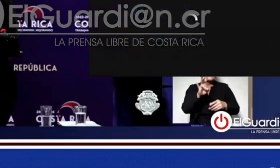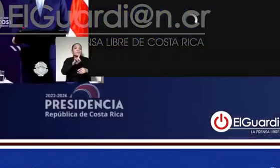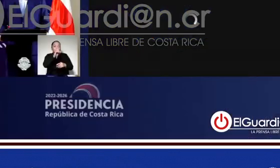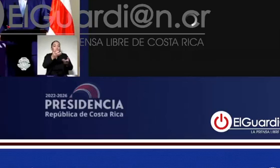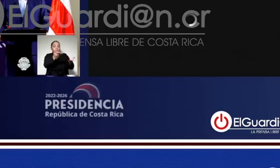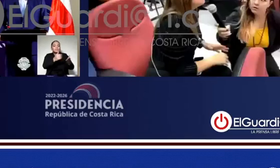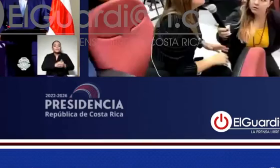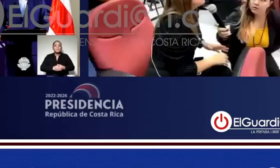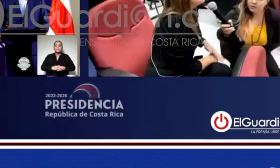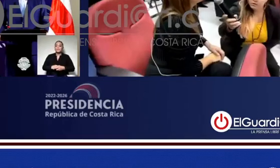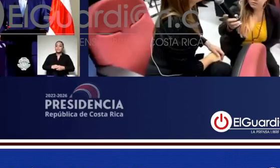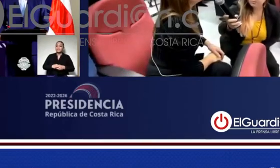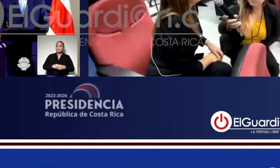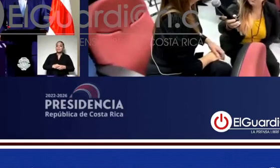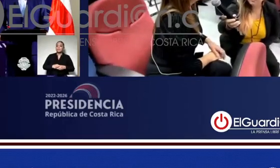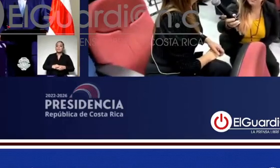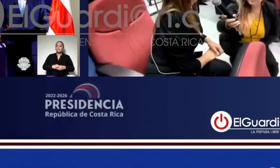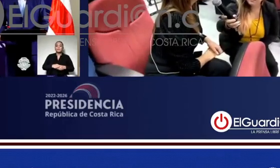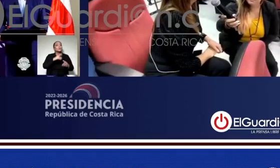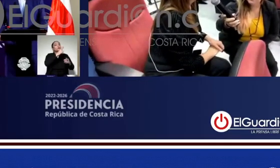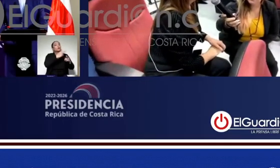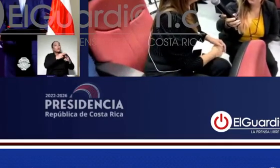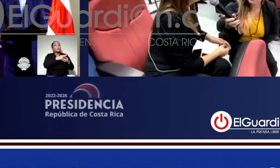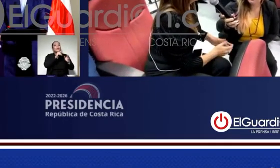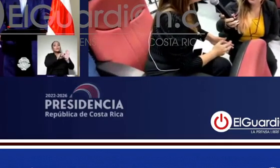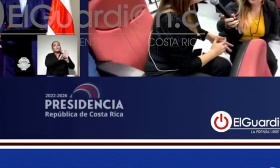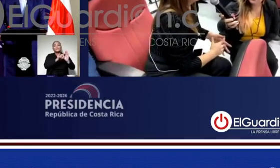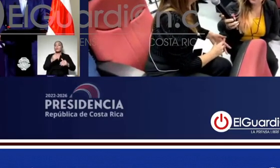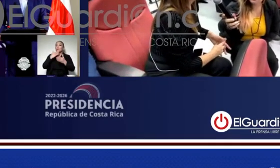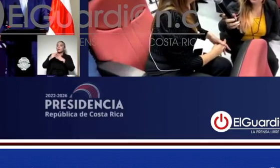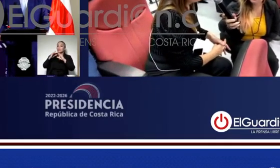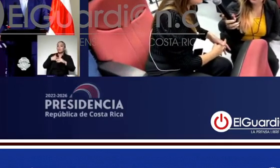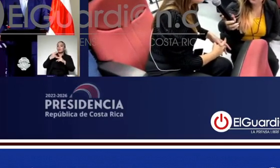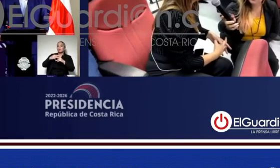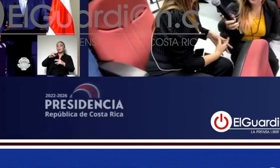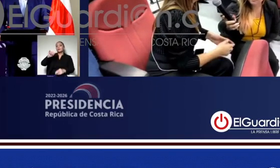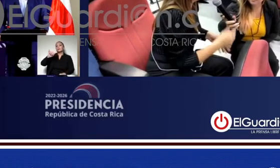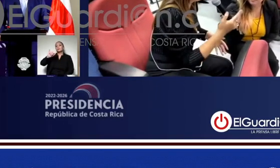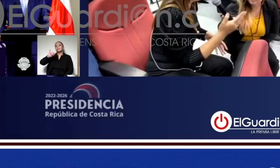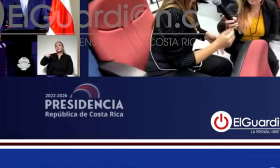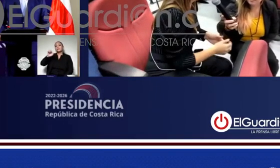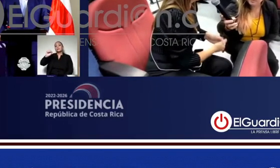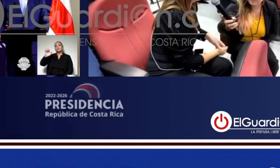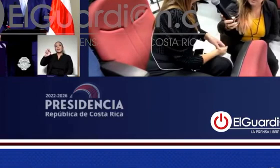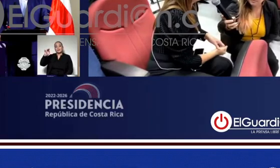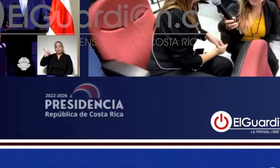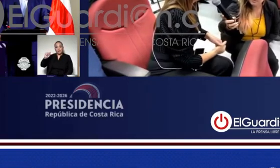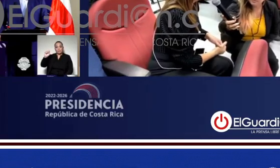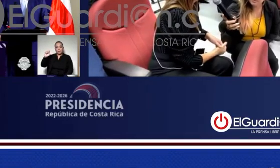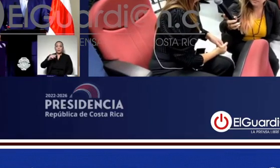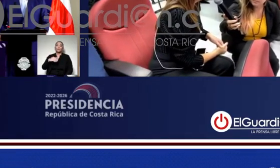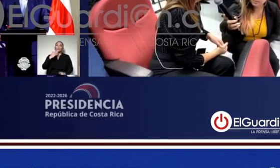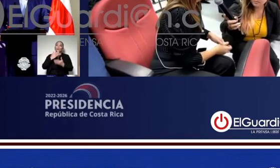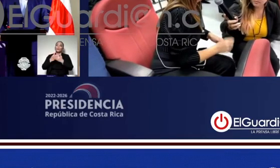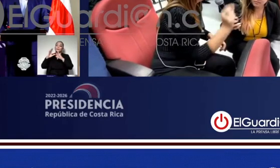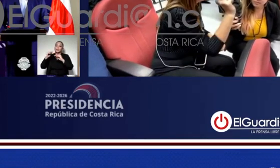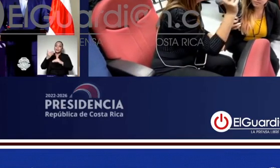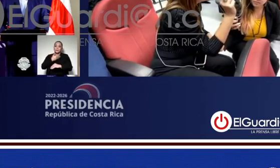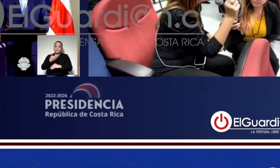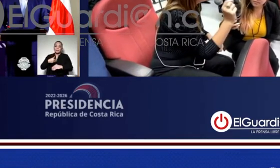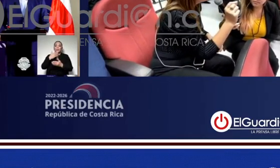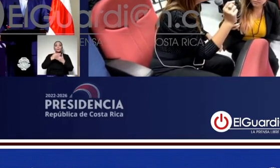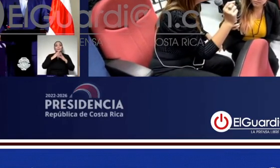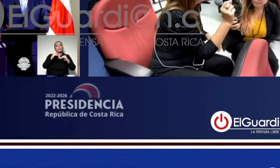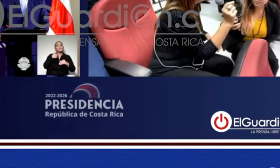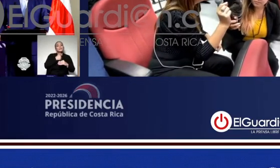dele. Buenas tardes, su nombre, presidente. Por favor, identifíquese. Mi nombre es Yesenia Alvarado. Buenas tardes, presidente. Buenas tardes, ministra. Lo primero